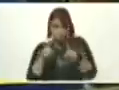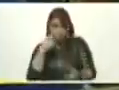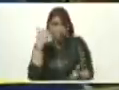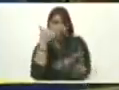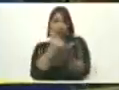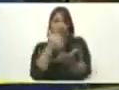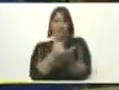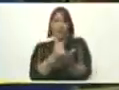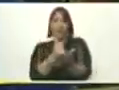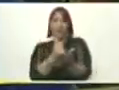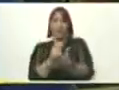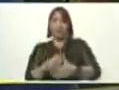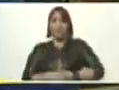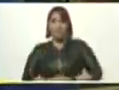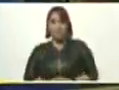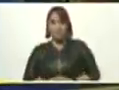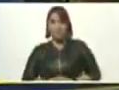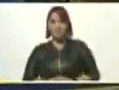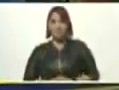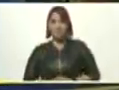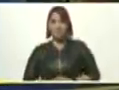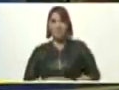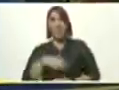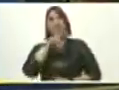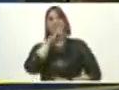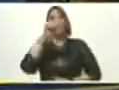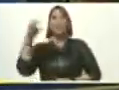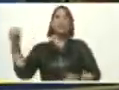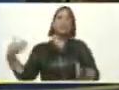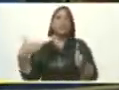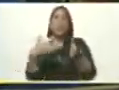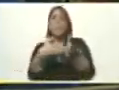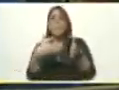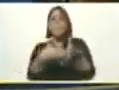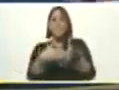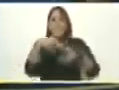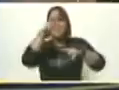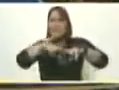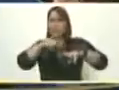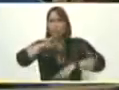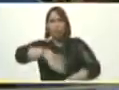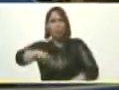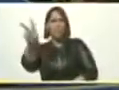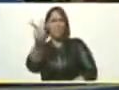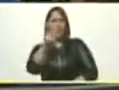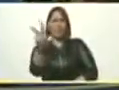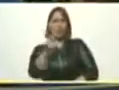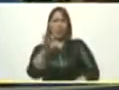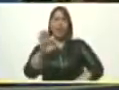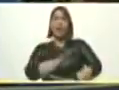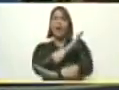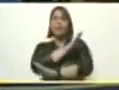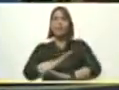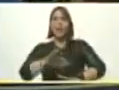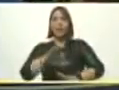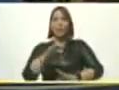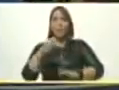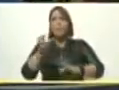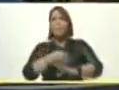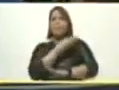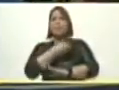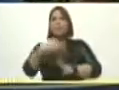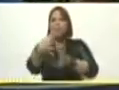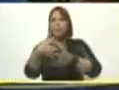la bicoca de 200.000 niños y niñas en todo el país cantando música llanera naguará